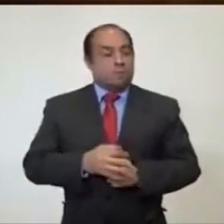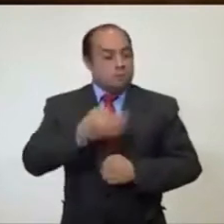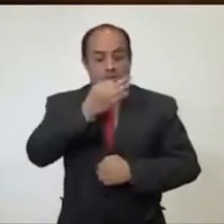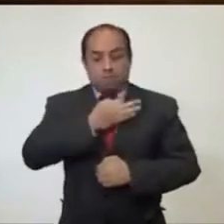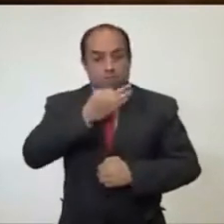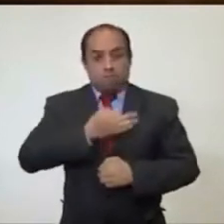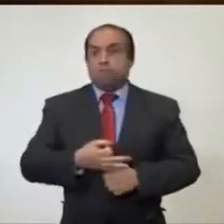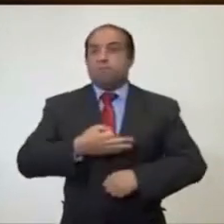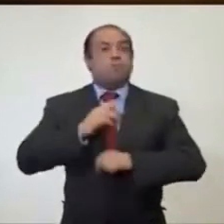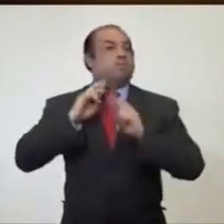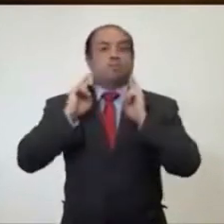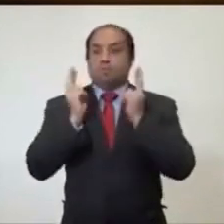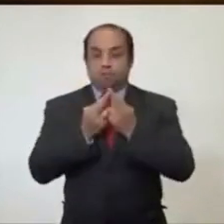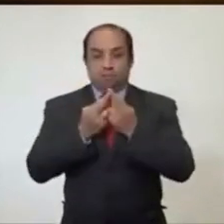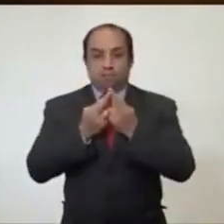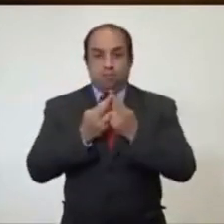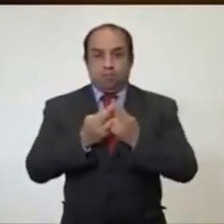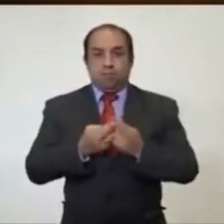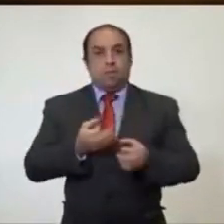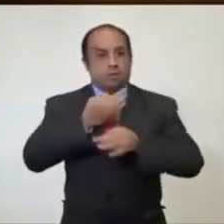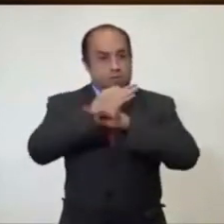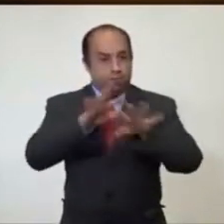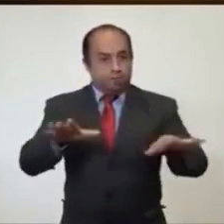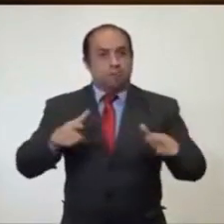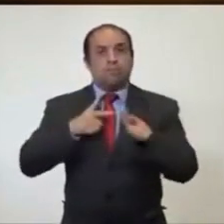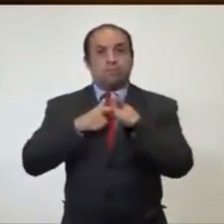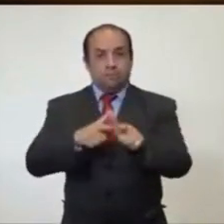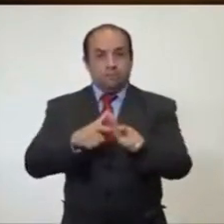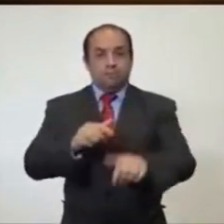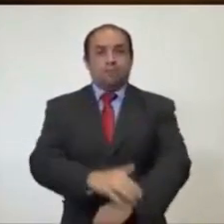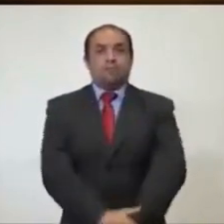no fiestas no y seguiremos informando